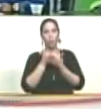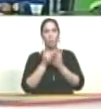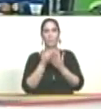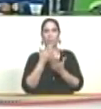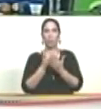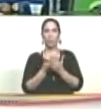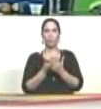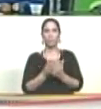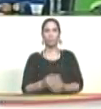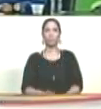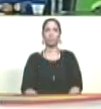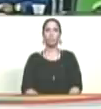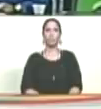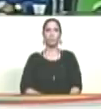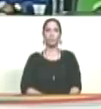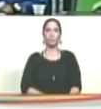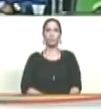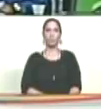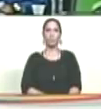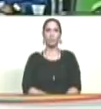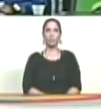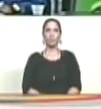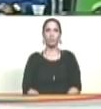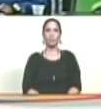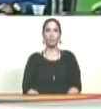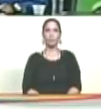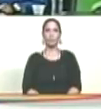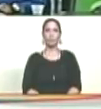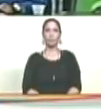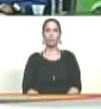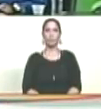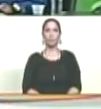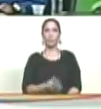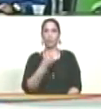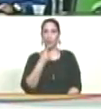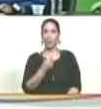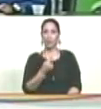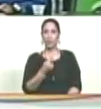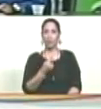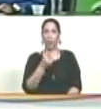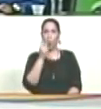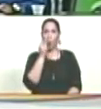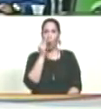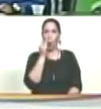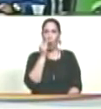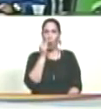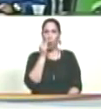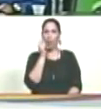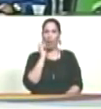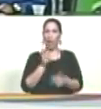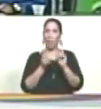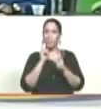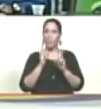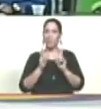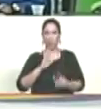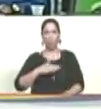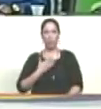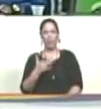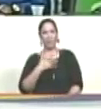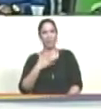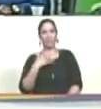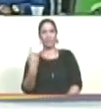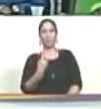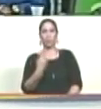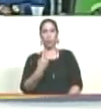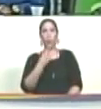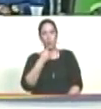Decía Jesús, que uno a veces puede sentirse solo. Yo les voy a decir la